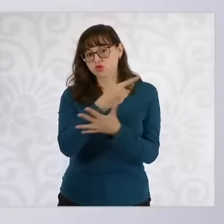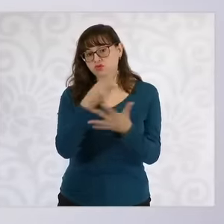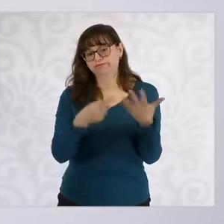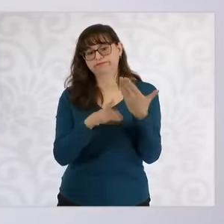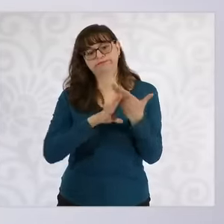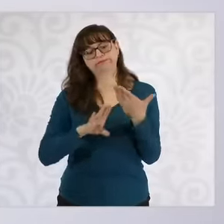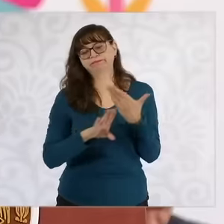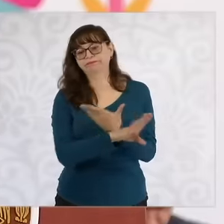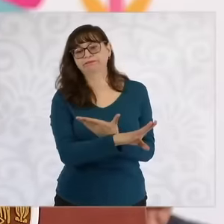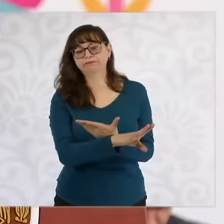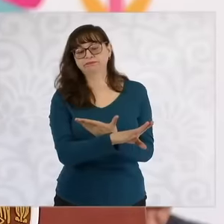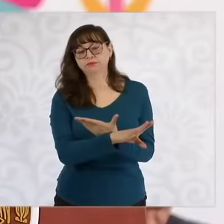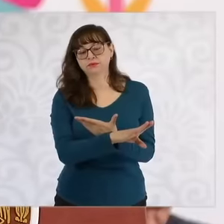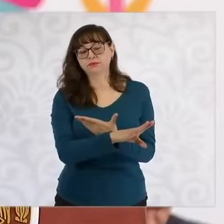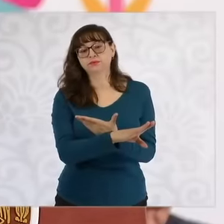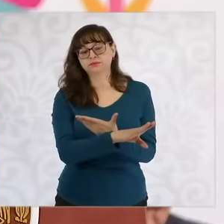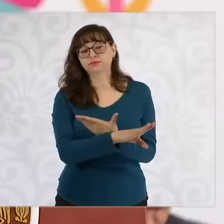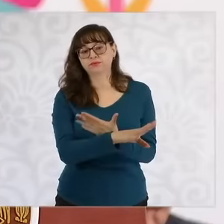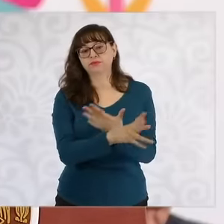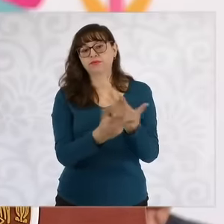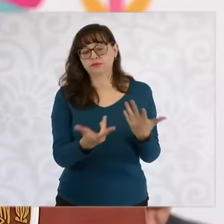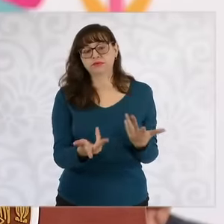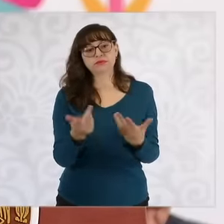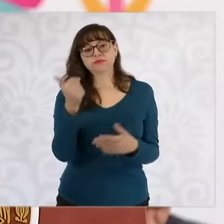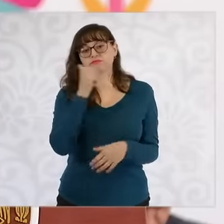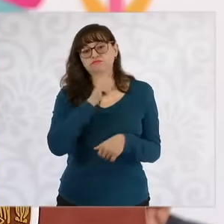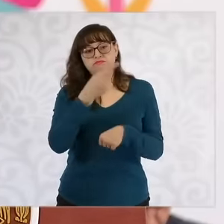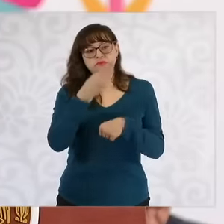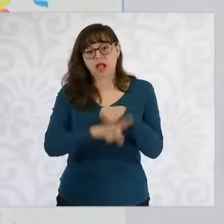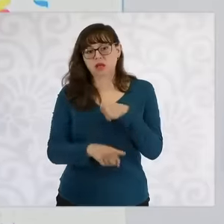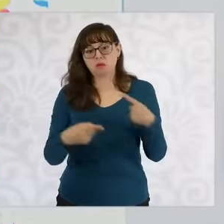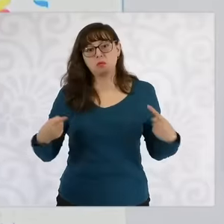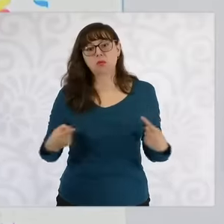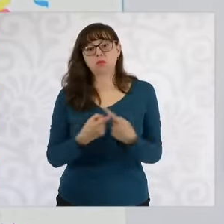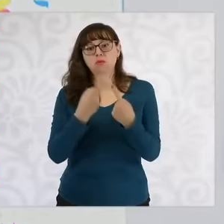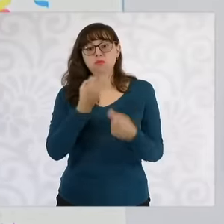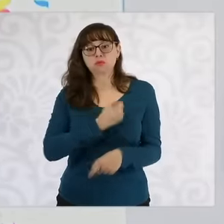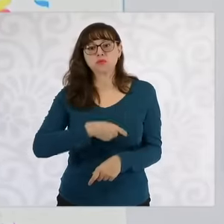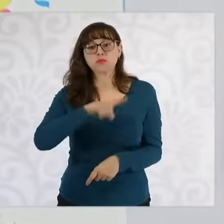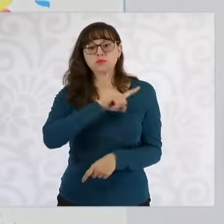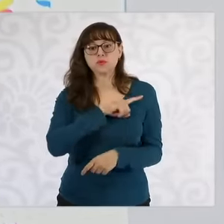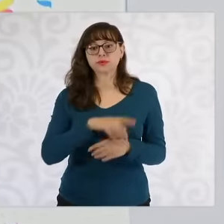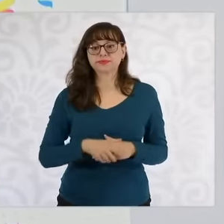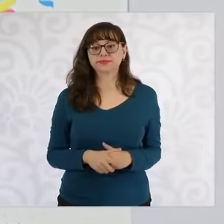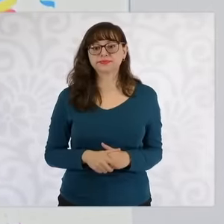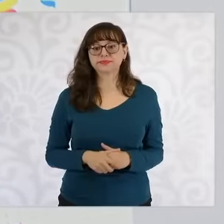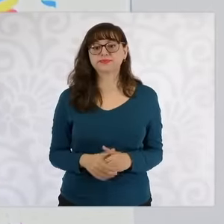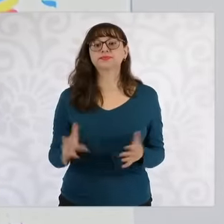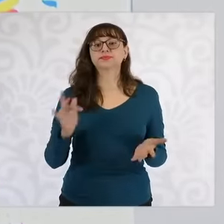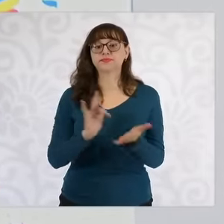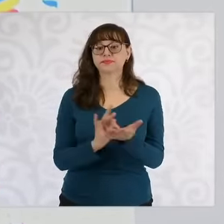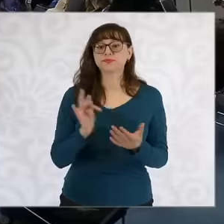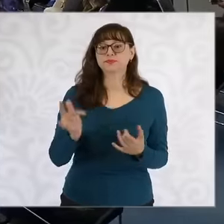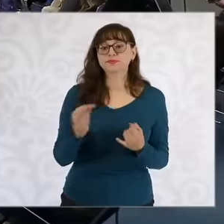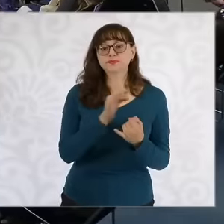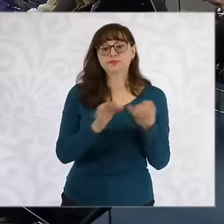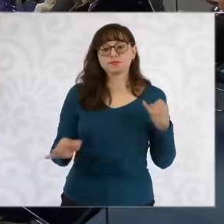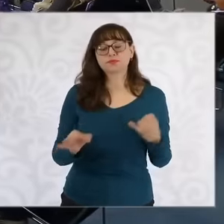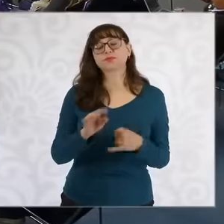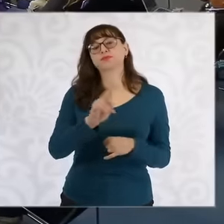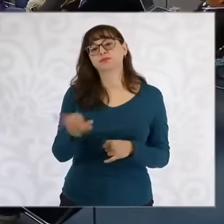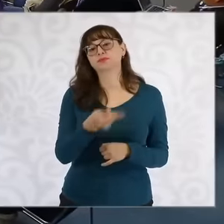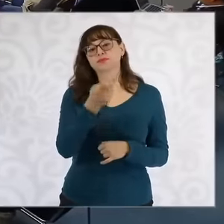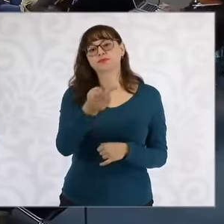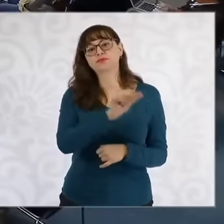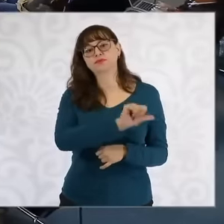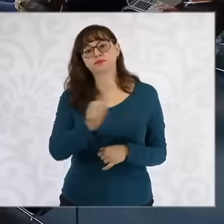sustancias y estas drogas que siempre hacen daño a la salud. Gracias, presidente. Finalmente, ya en otro tema,